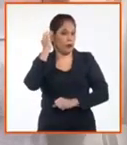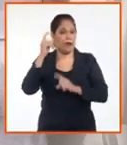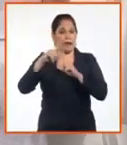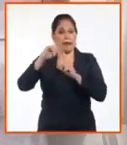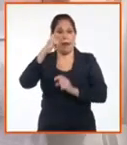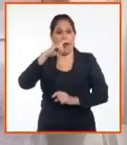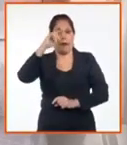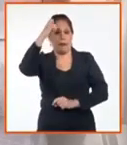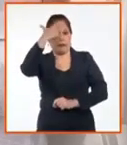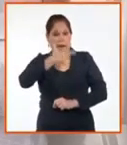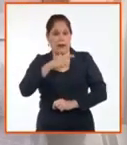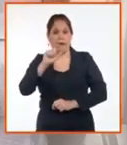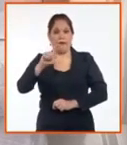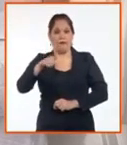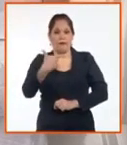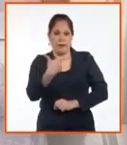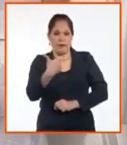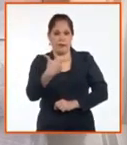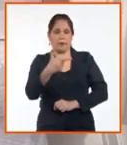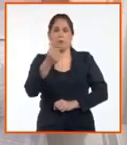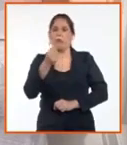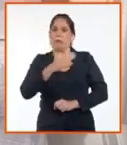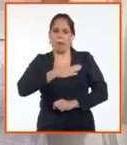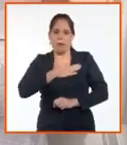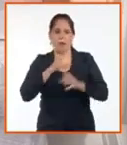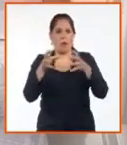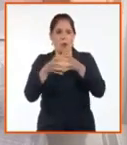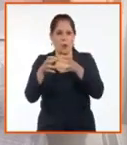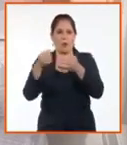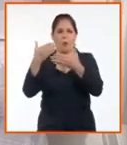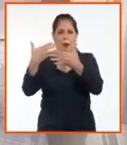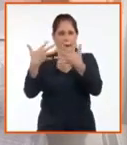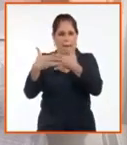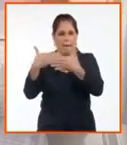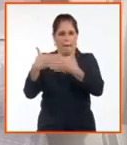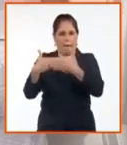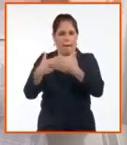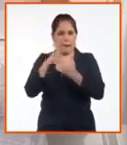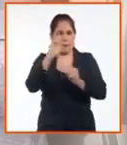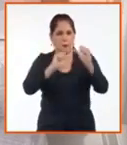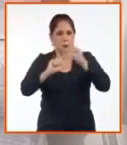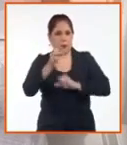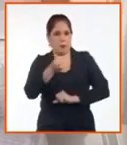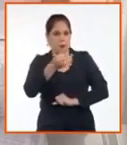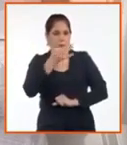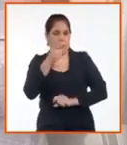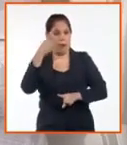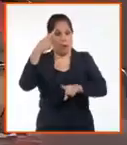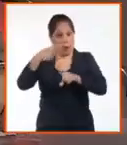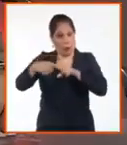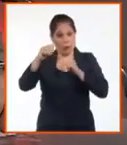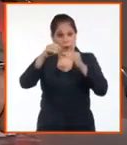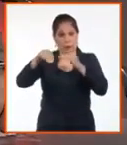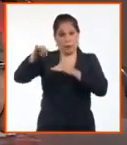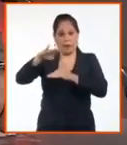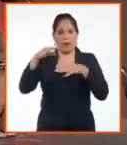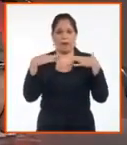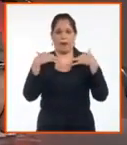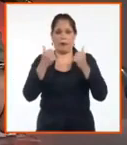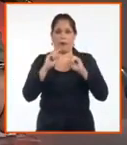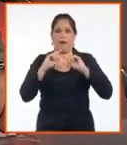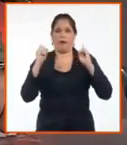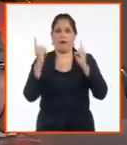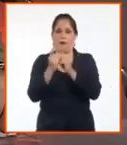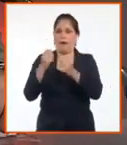rodríguez vicepresidenta del propio grupo empresarial biopharma y el máster luís armando alarcón camejo director general de la empresa